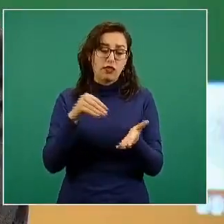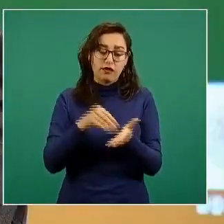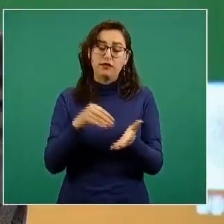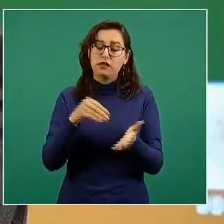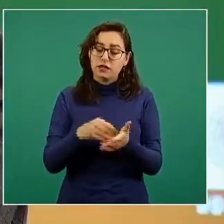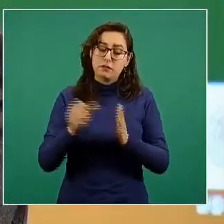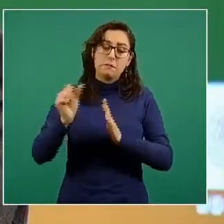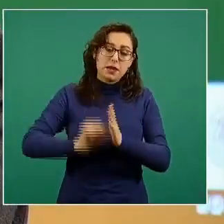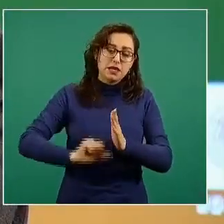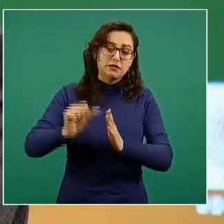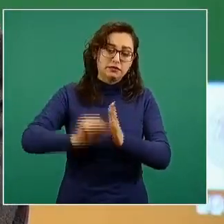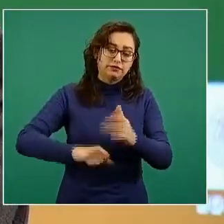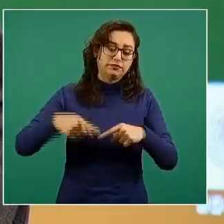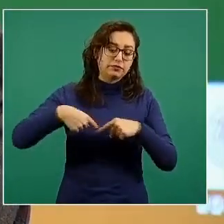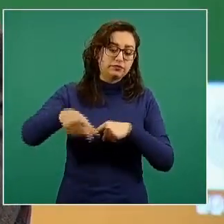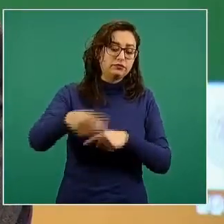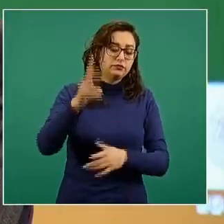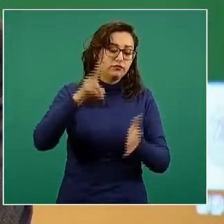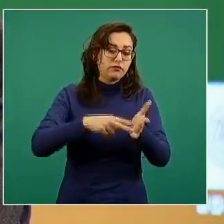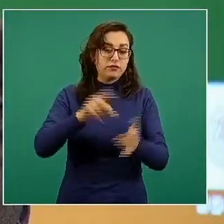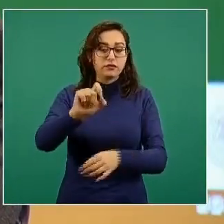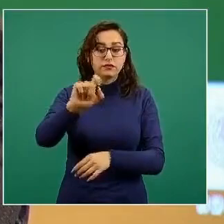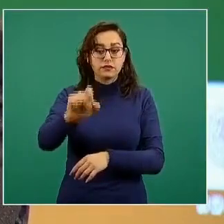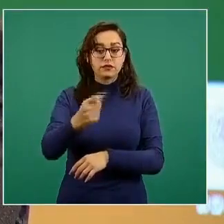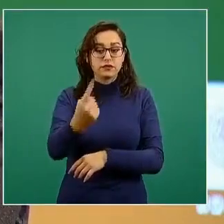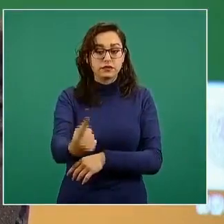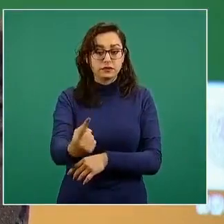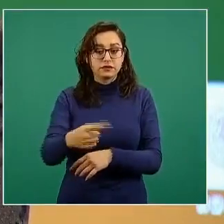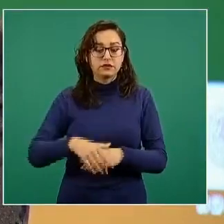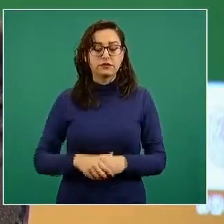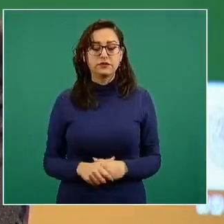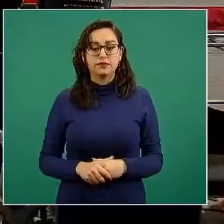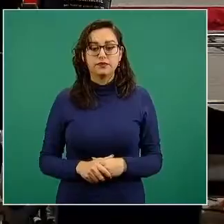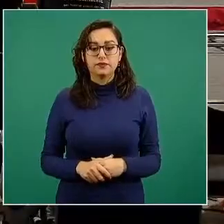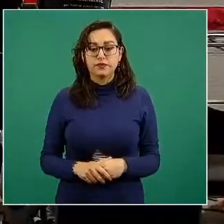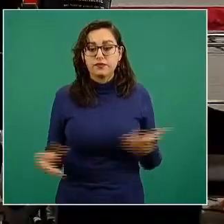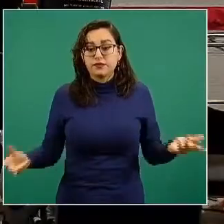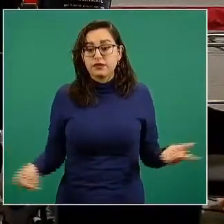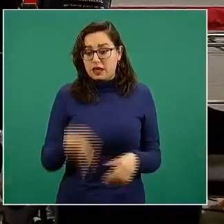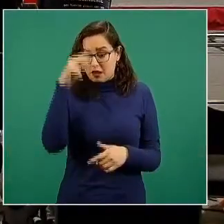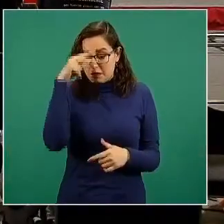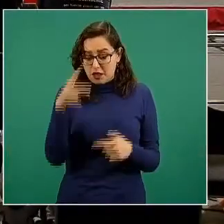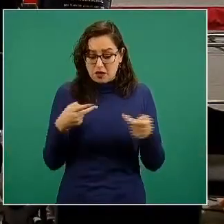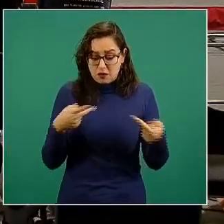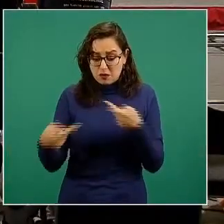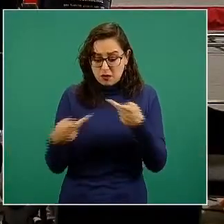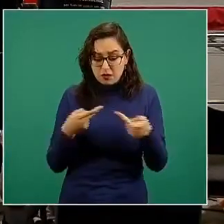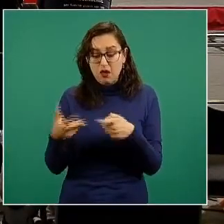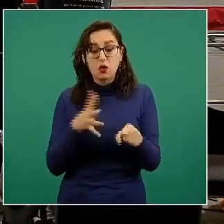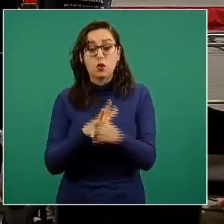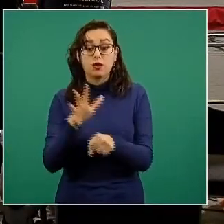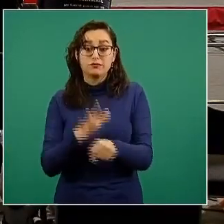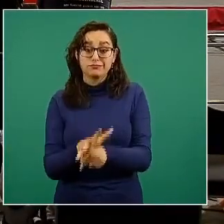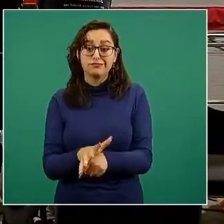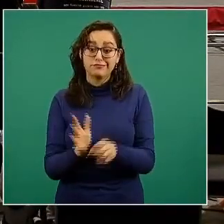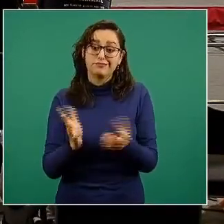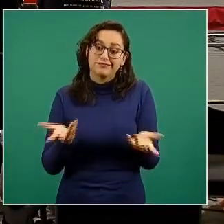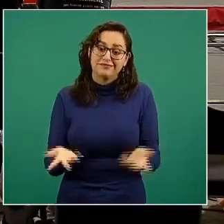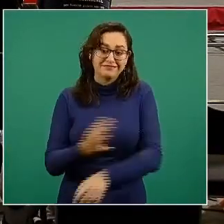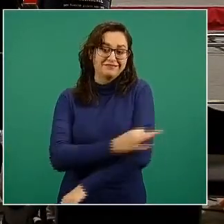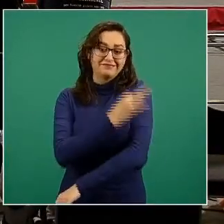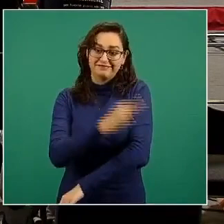en 2021. ¿Cómo se prepara México para este escenario? Vacunando.